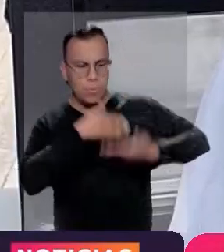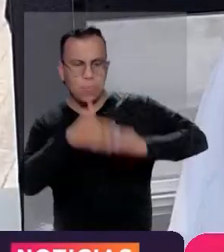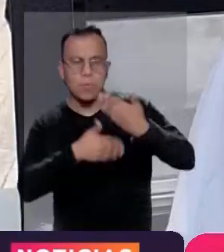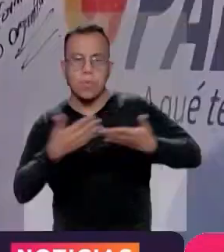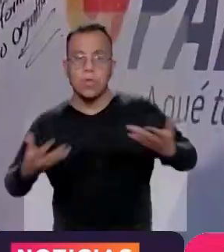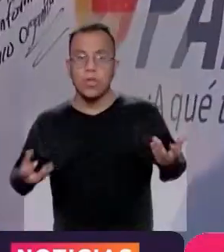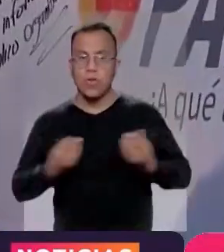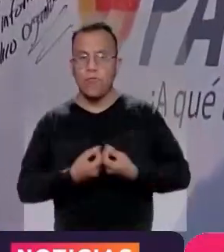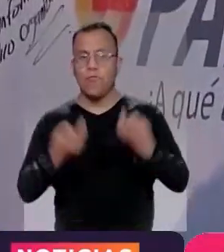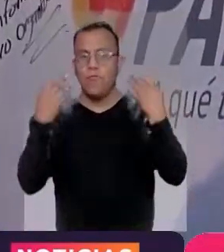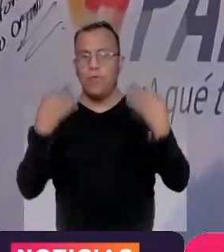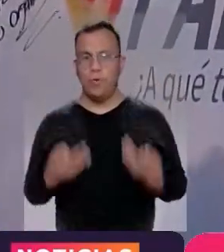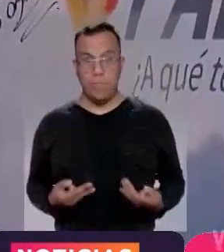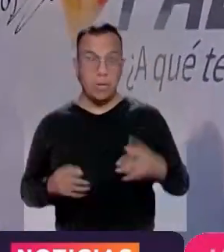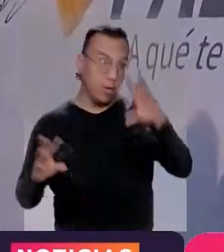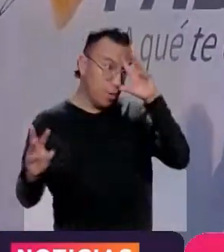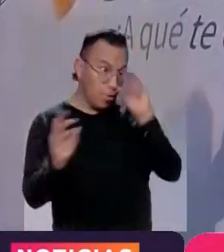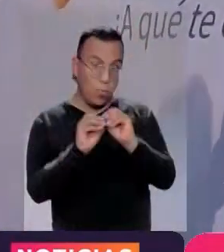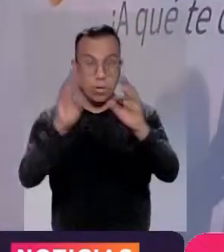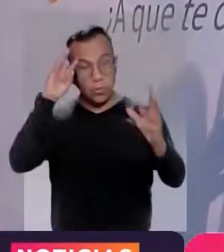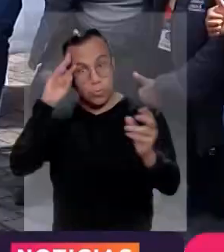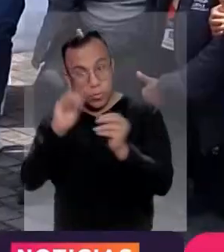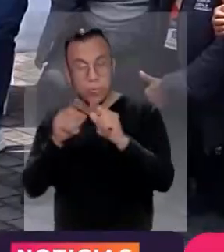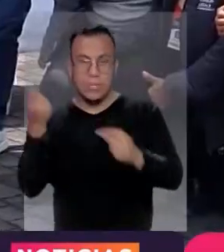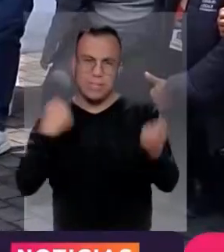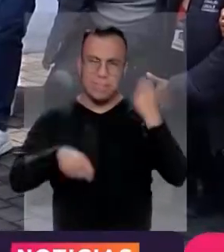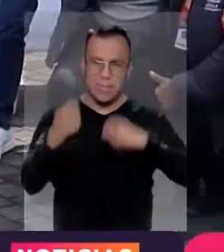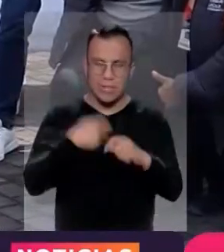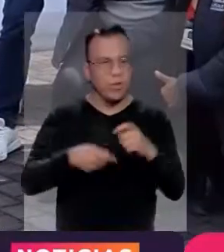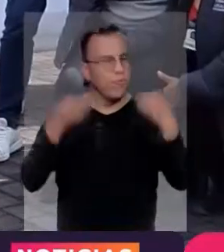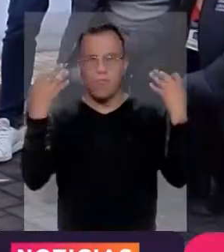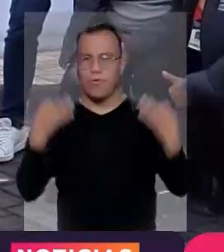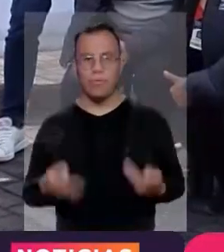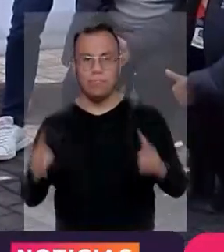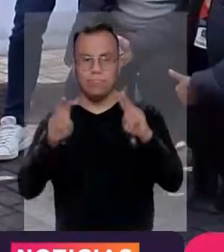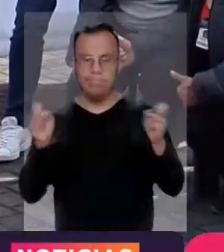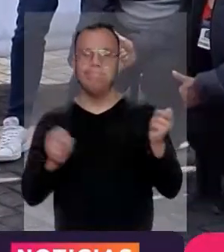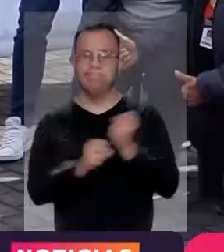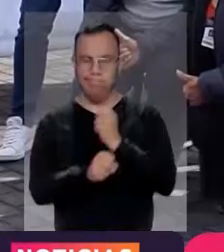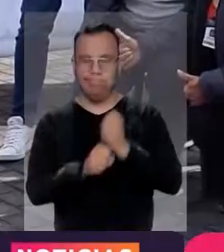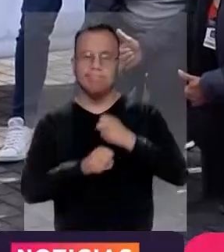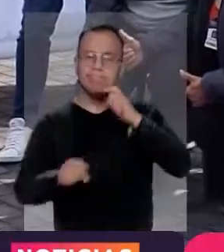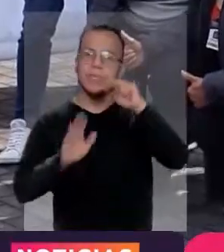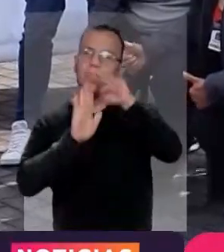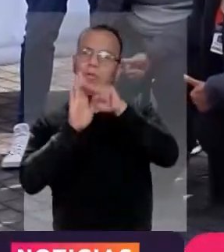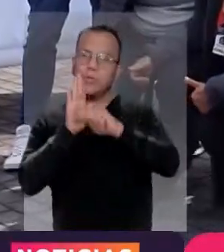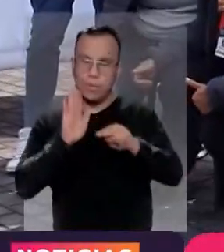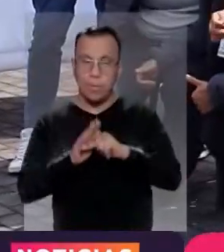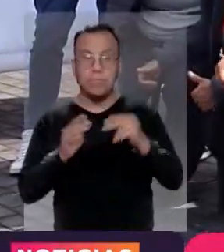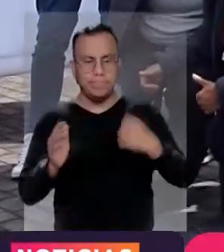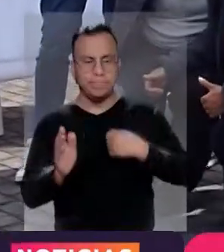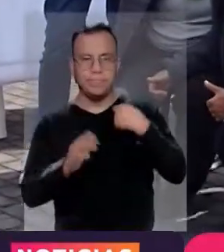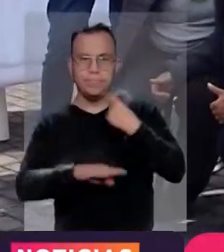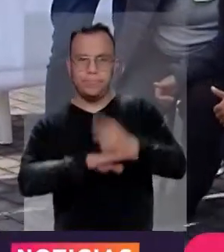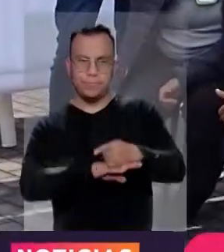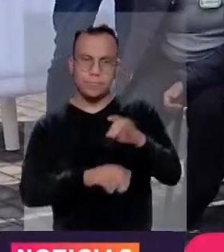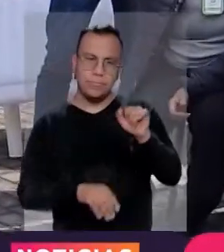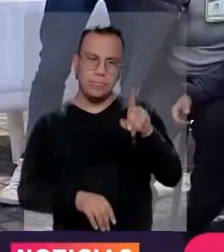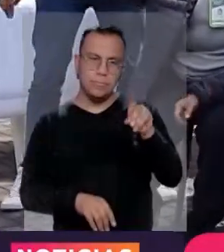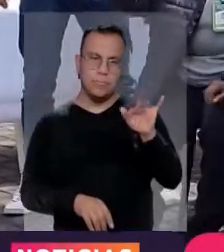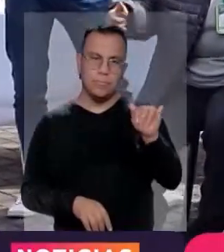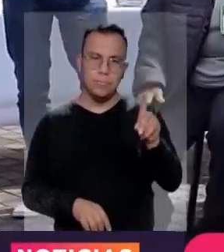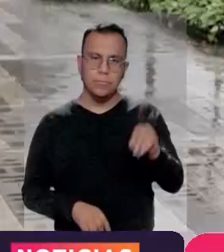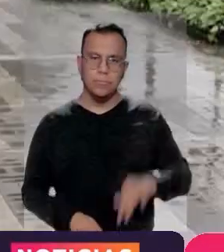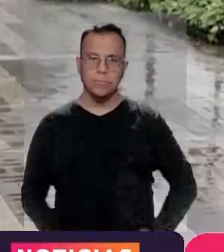de formalización. Los acuerdos firmados por los vendedores informales hacen parte del marco normativo expedido por el DADET.